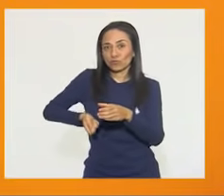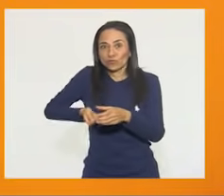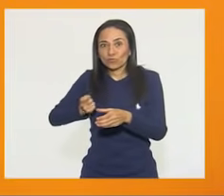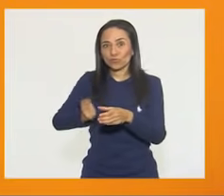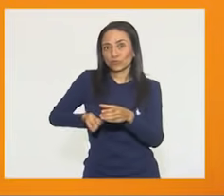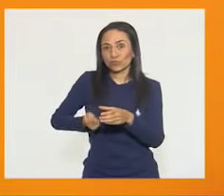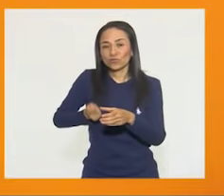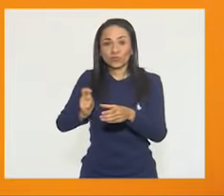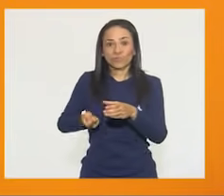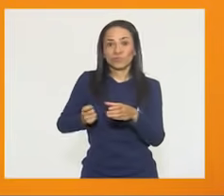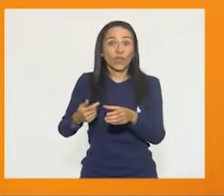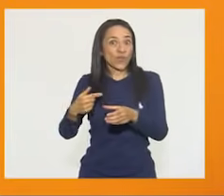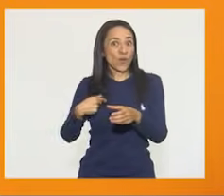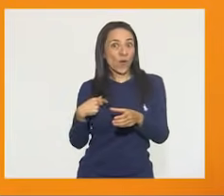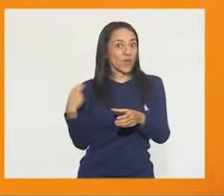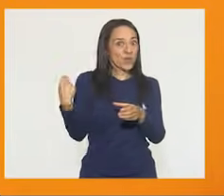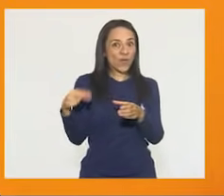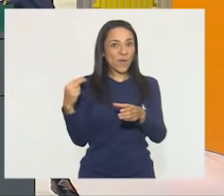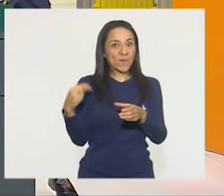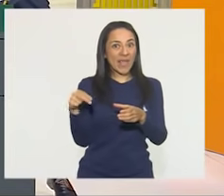Yo me llamo Mar.